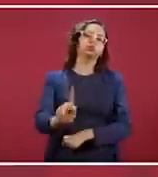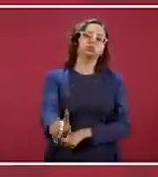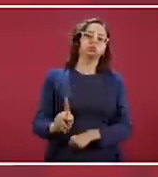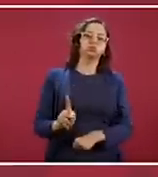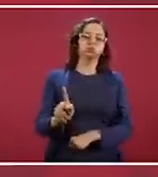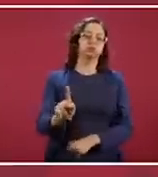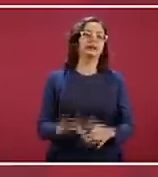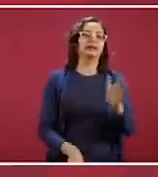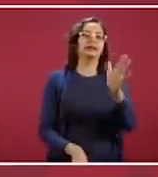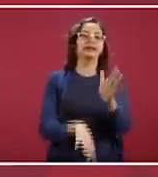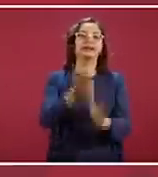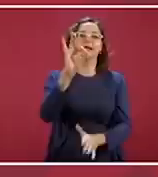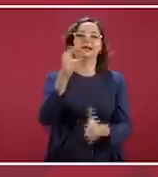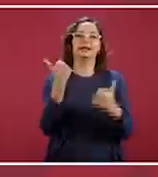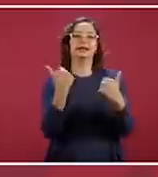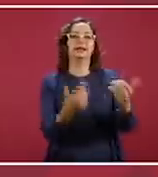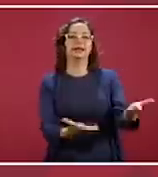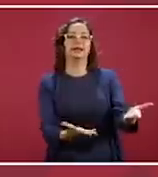Yo